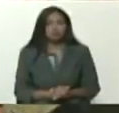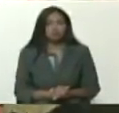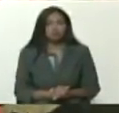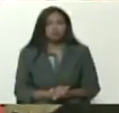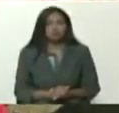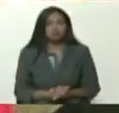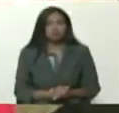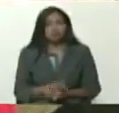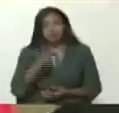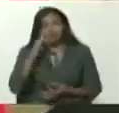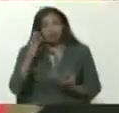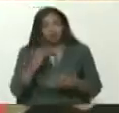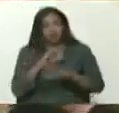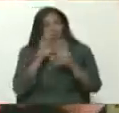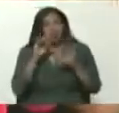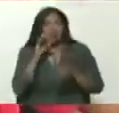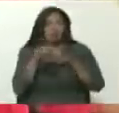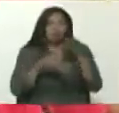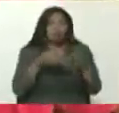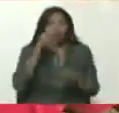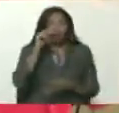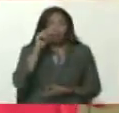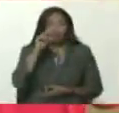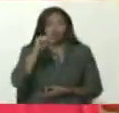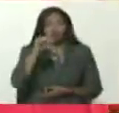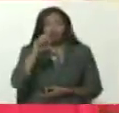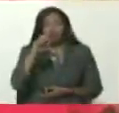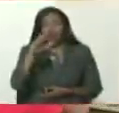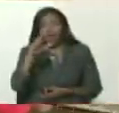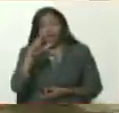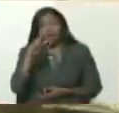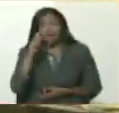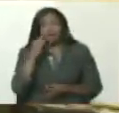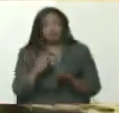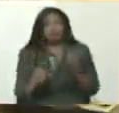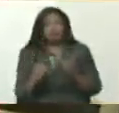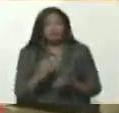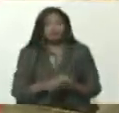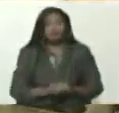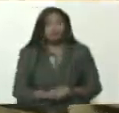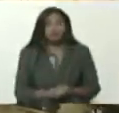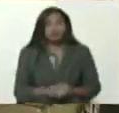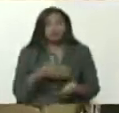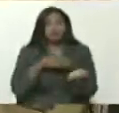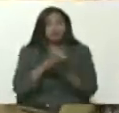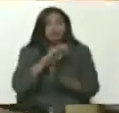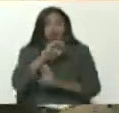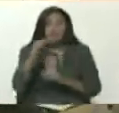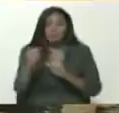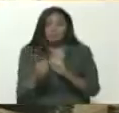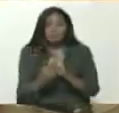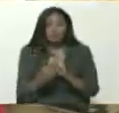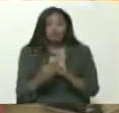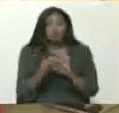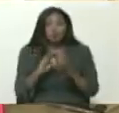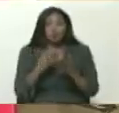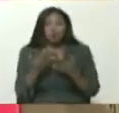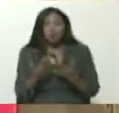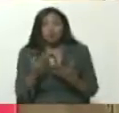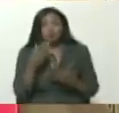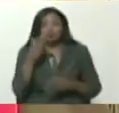Ahí hace. Correcto, ahí nos explicaba Noel. Y ya esta es la parte final, Noel. Sale el cuaderno. Laterales, aquí hace los